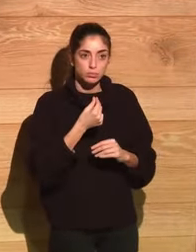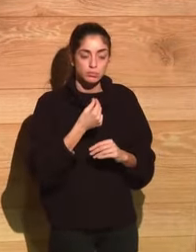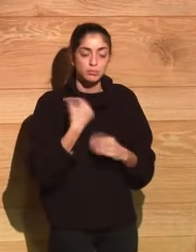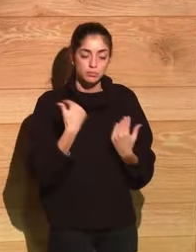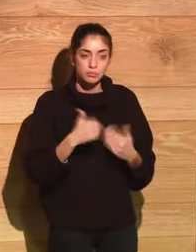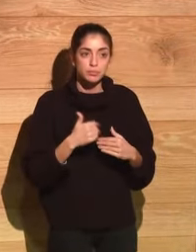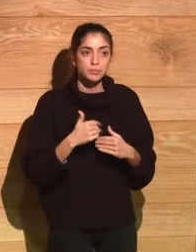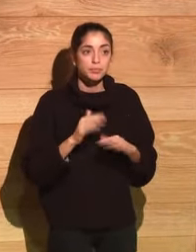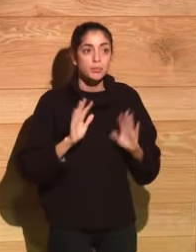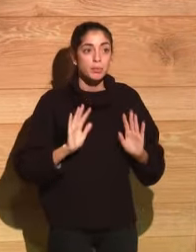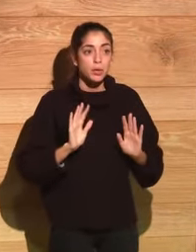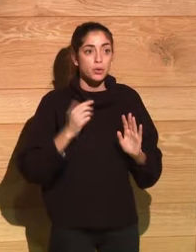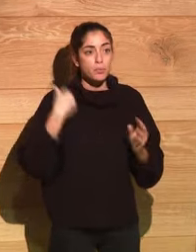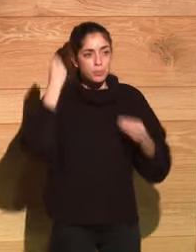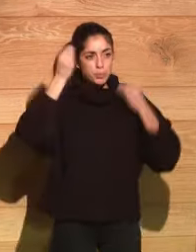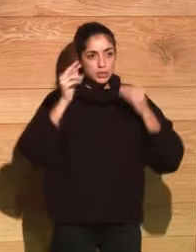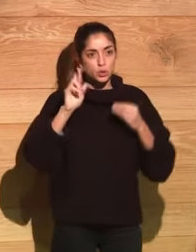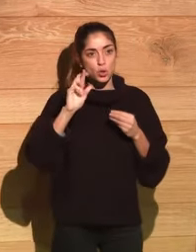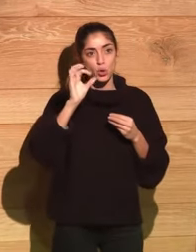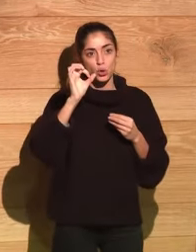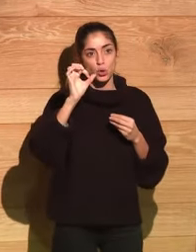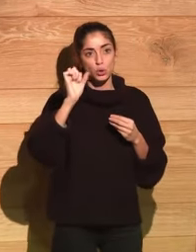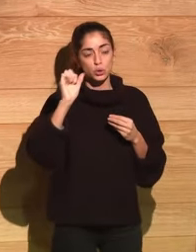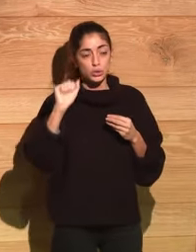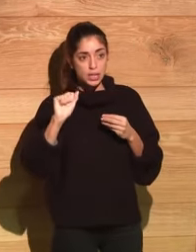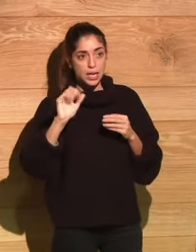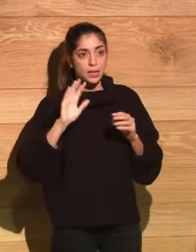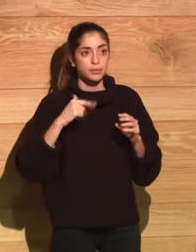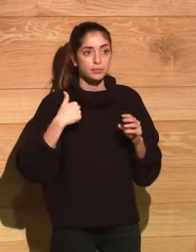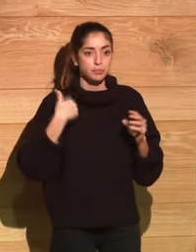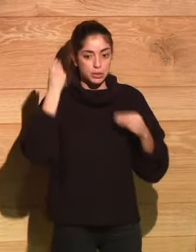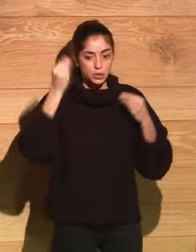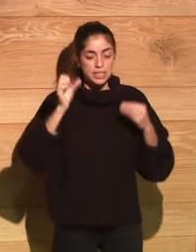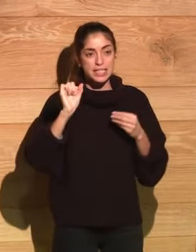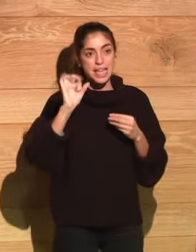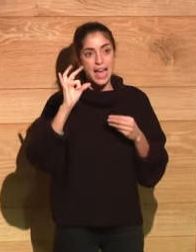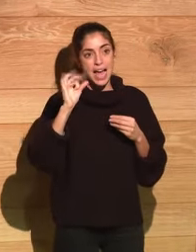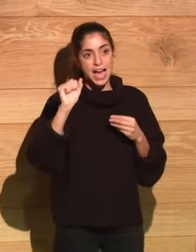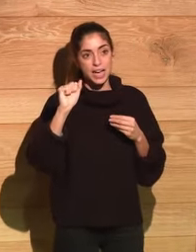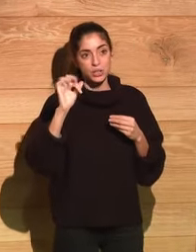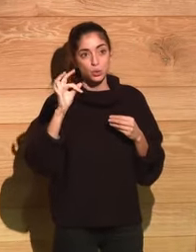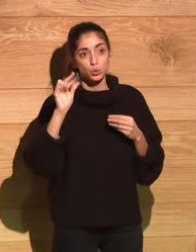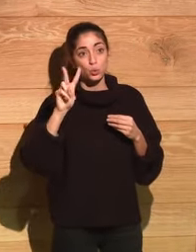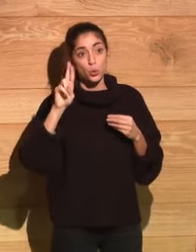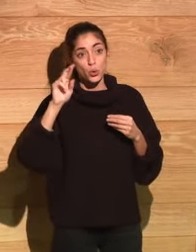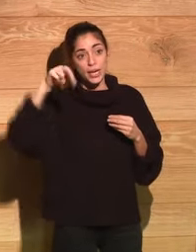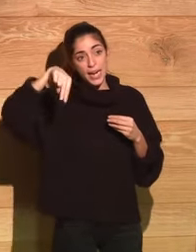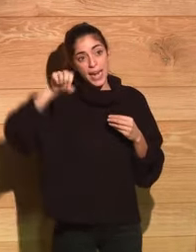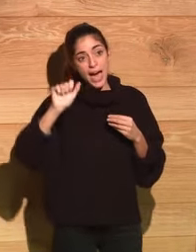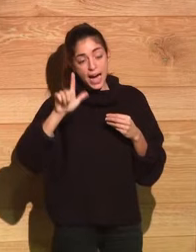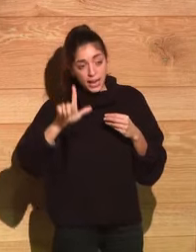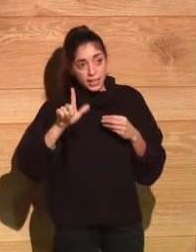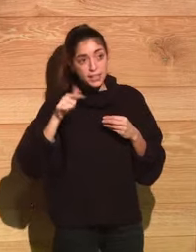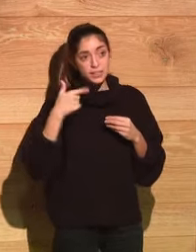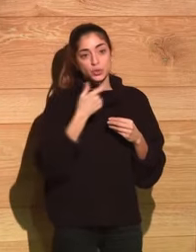Chacel, que Saturnal, además, siendo Saturnal también, ¿no?, una palabra, un concepto, ¿no?, latino, pues